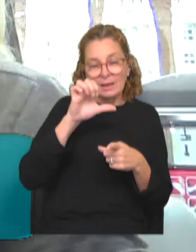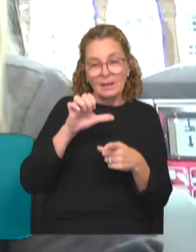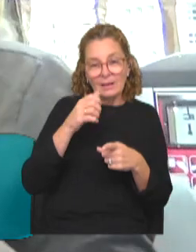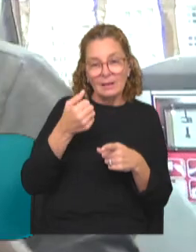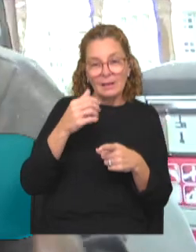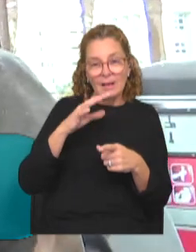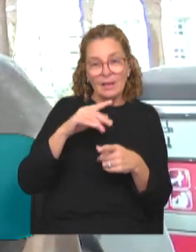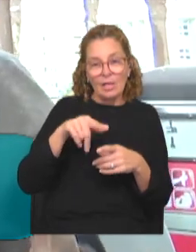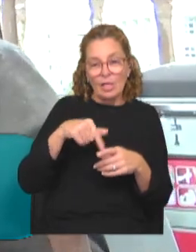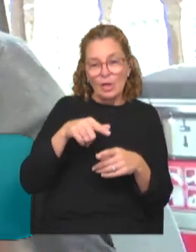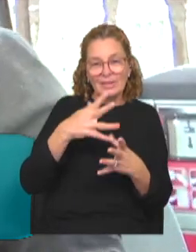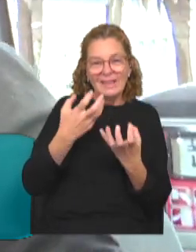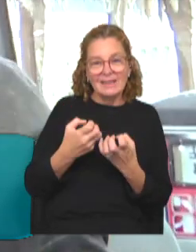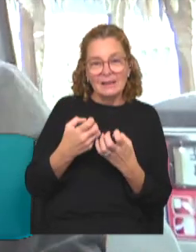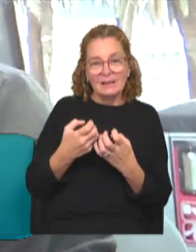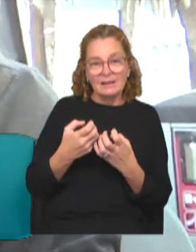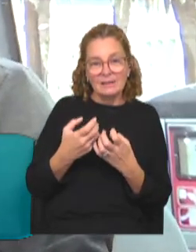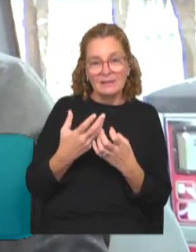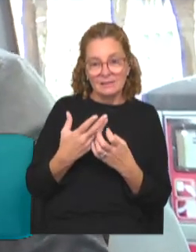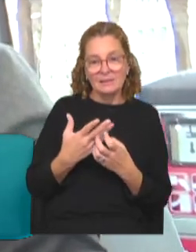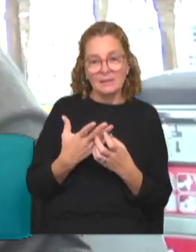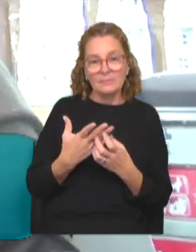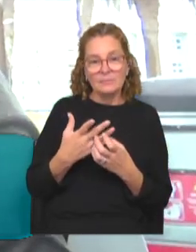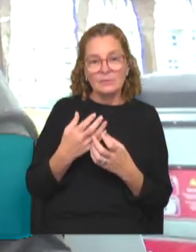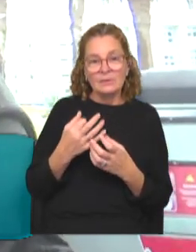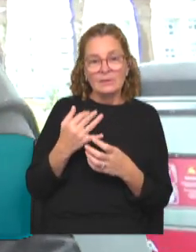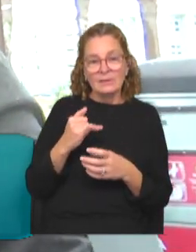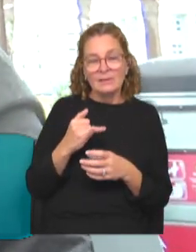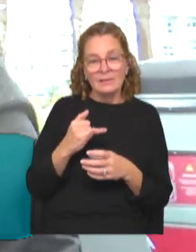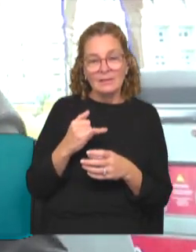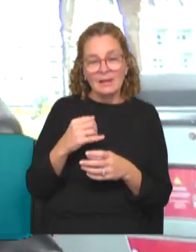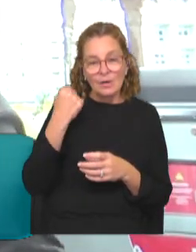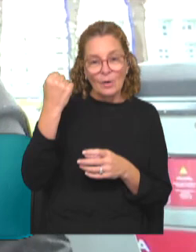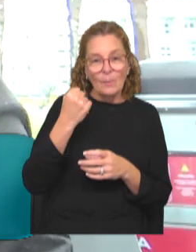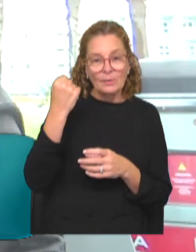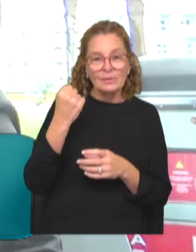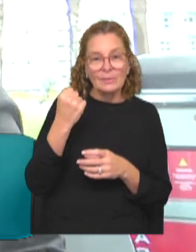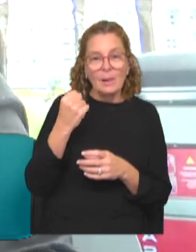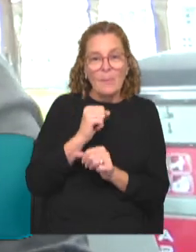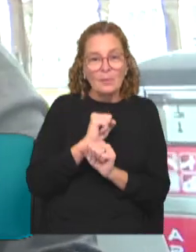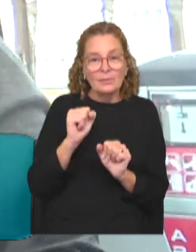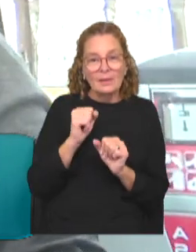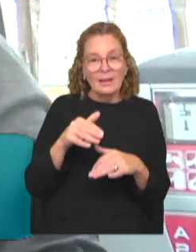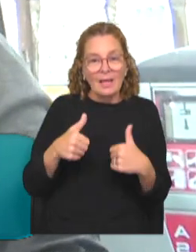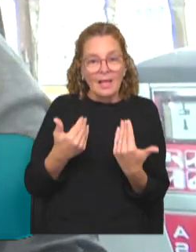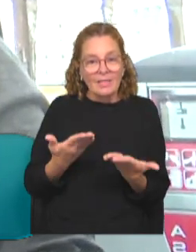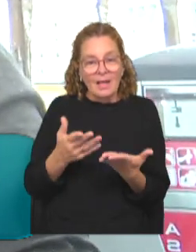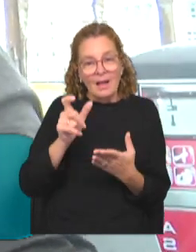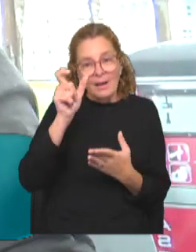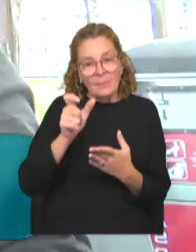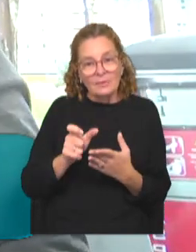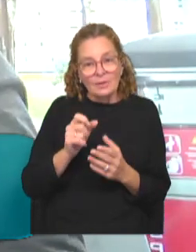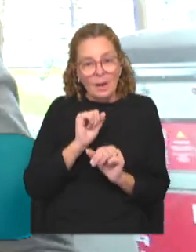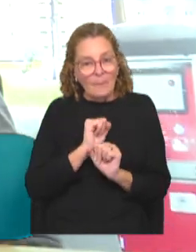Atlántida, donde claro, se ubica. Esa demanda. Claro, o sea, y lo importante es la posibilidad que él está brindando a las personas